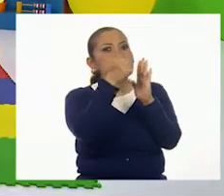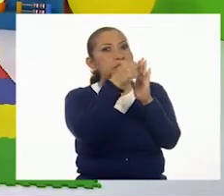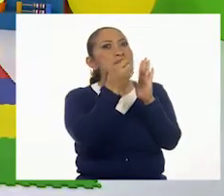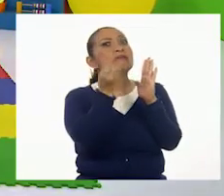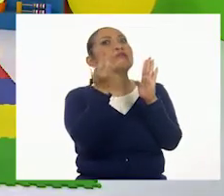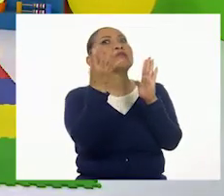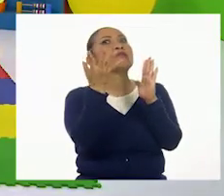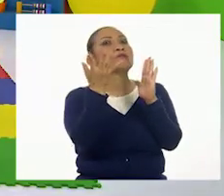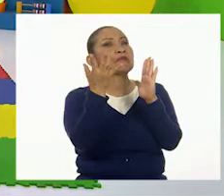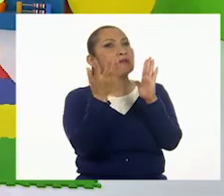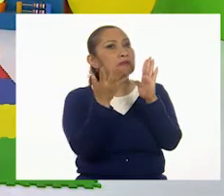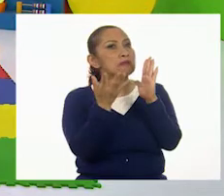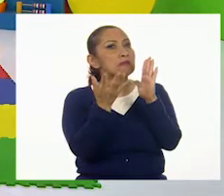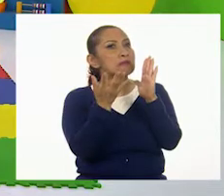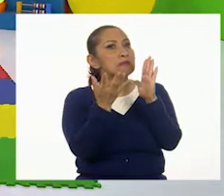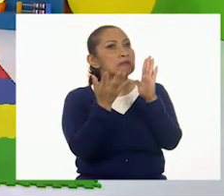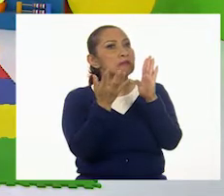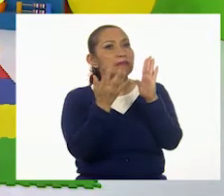A ver.